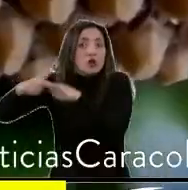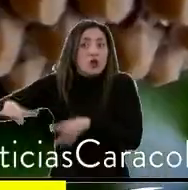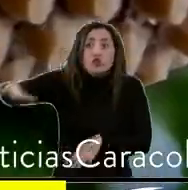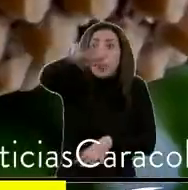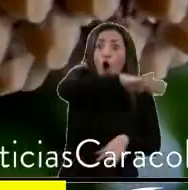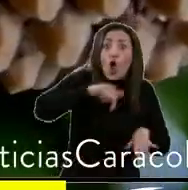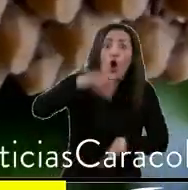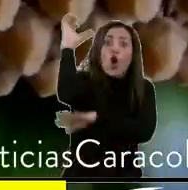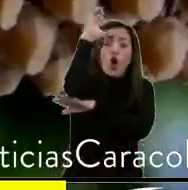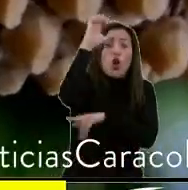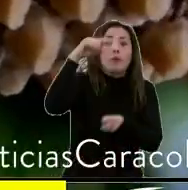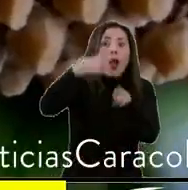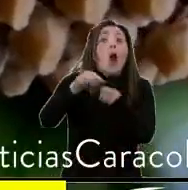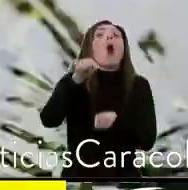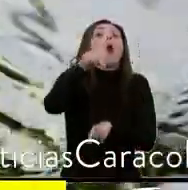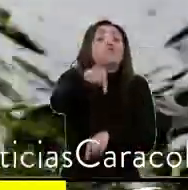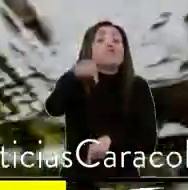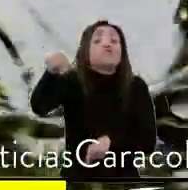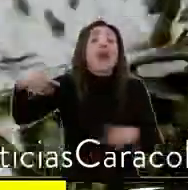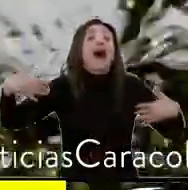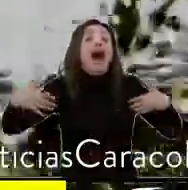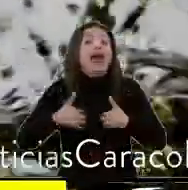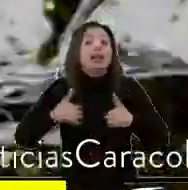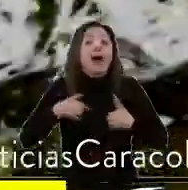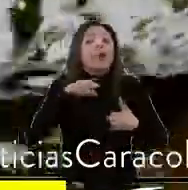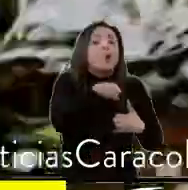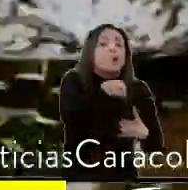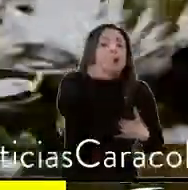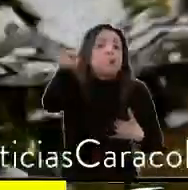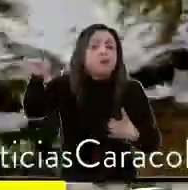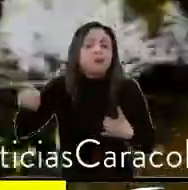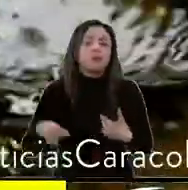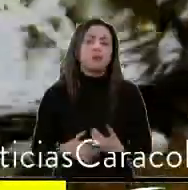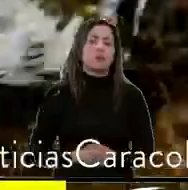las especies que habitan en cada uno de ellos.